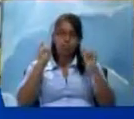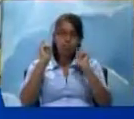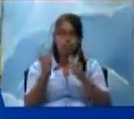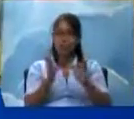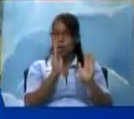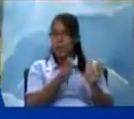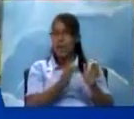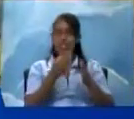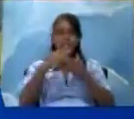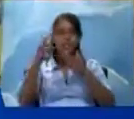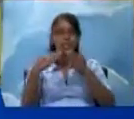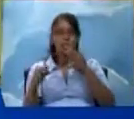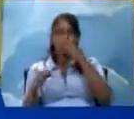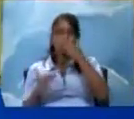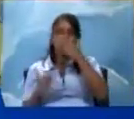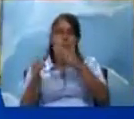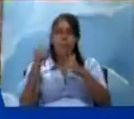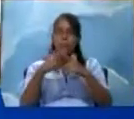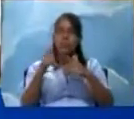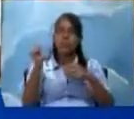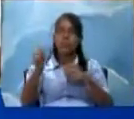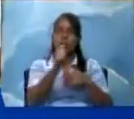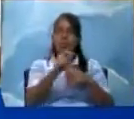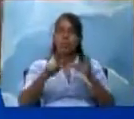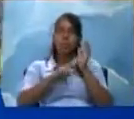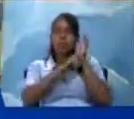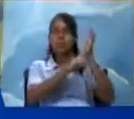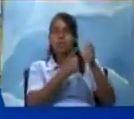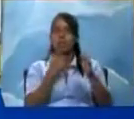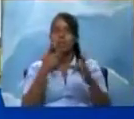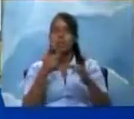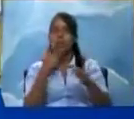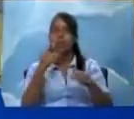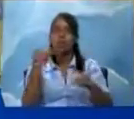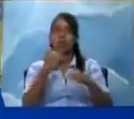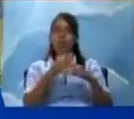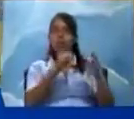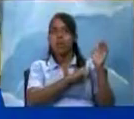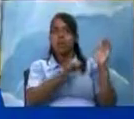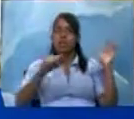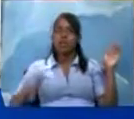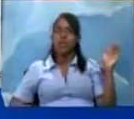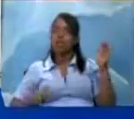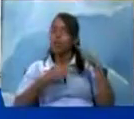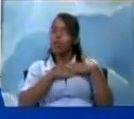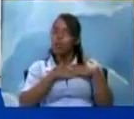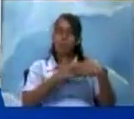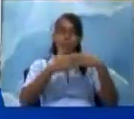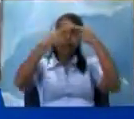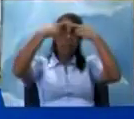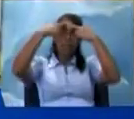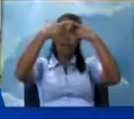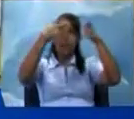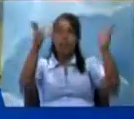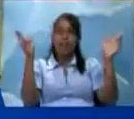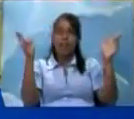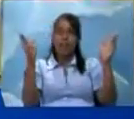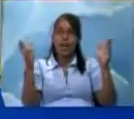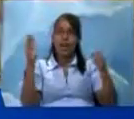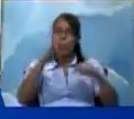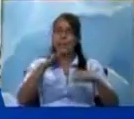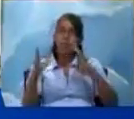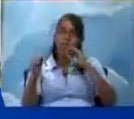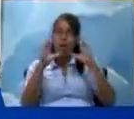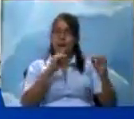concuerda. Pero cada uno presenta un aspecto como el Señor le plació revelarle.